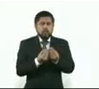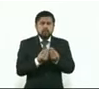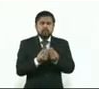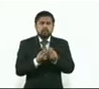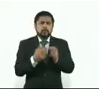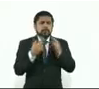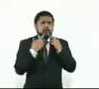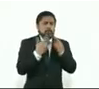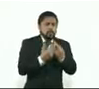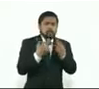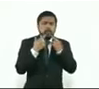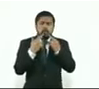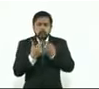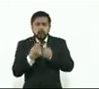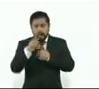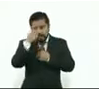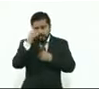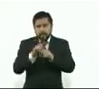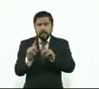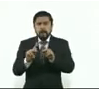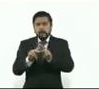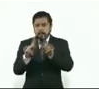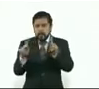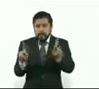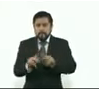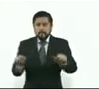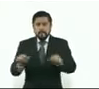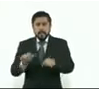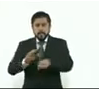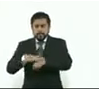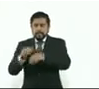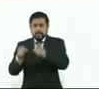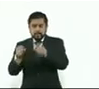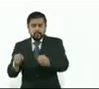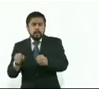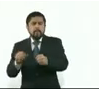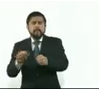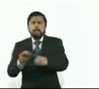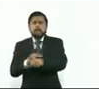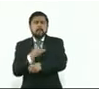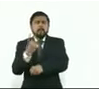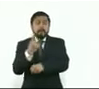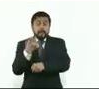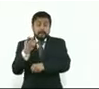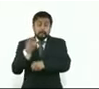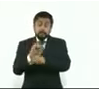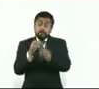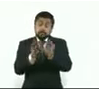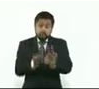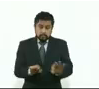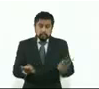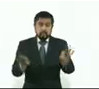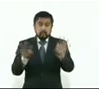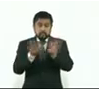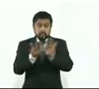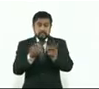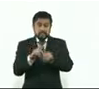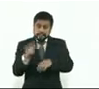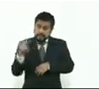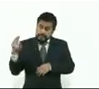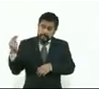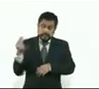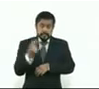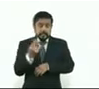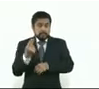seguridad, porque es algo importante e indispensable para nuestra